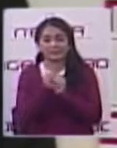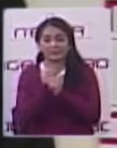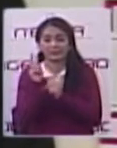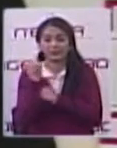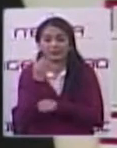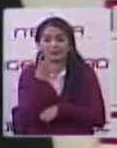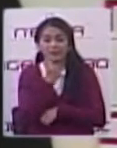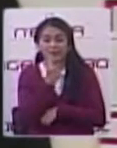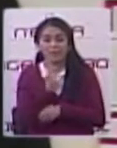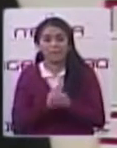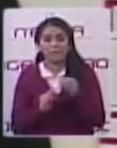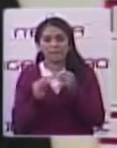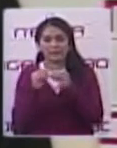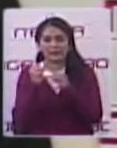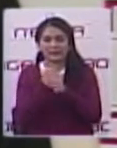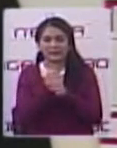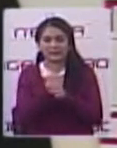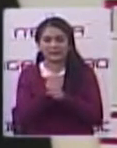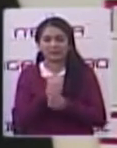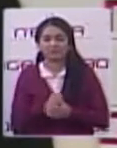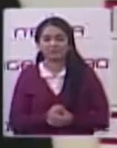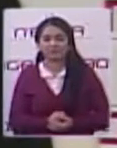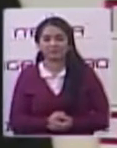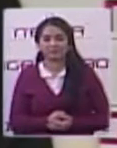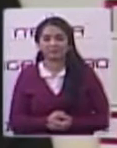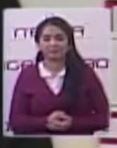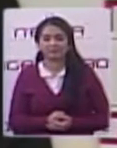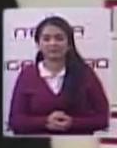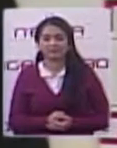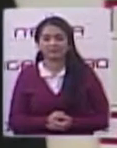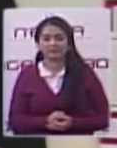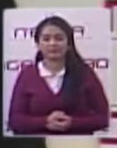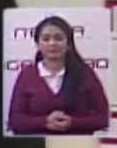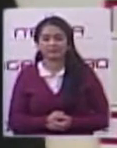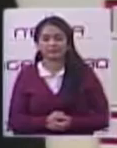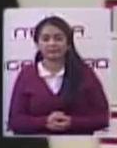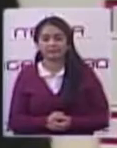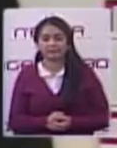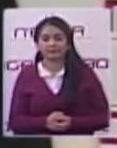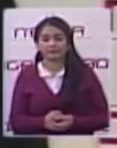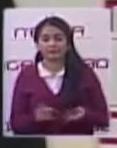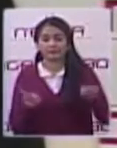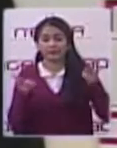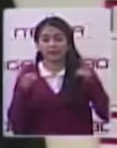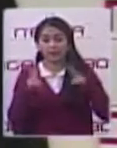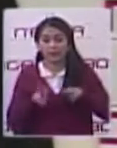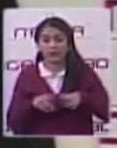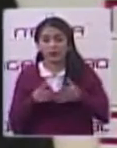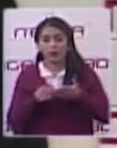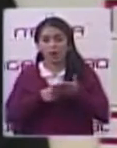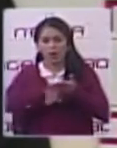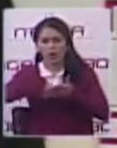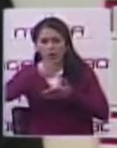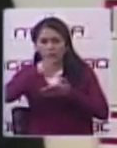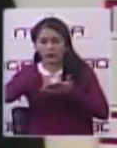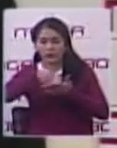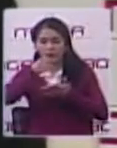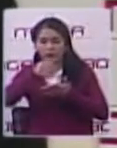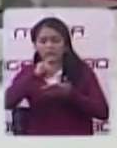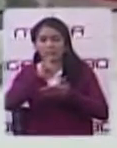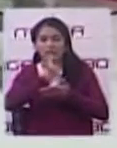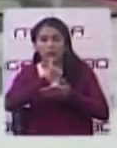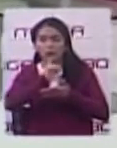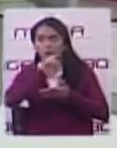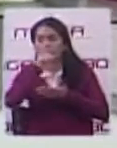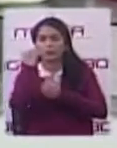puedan haber algunos otros cambios a futuro. Vemos también que a través de convenios que existen entre Estados Unidos y otros